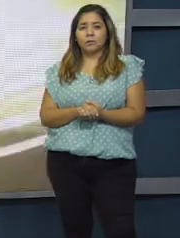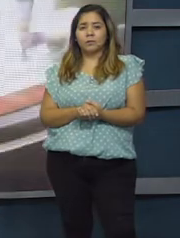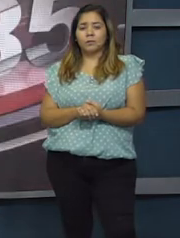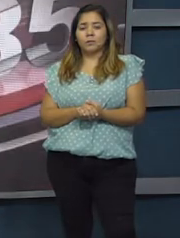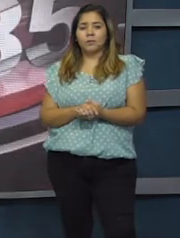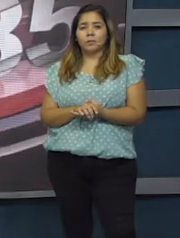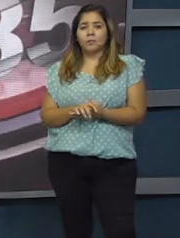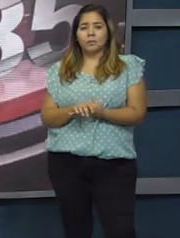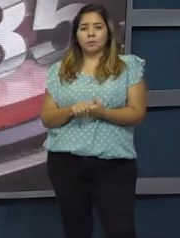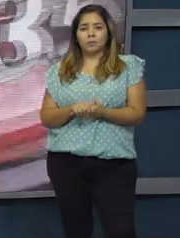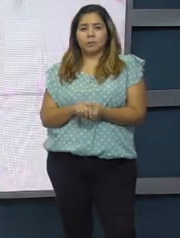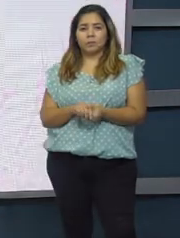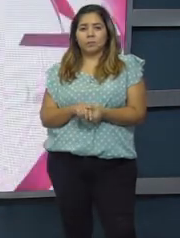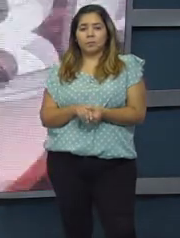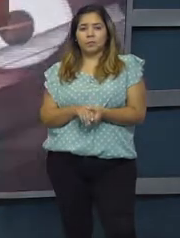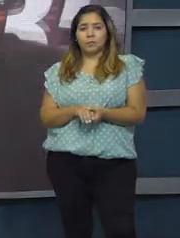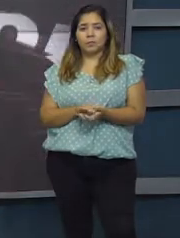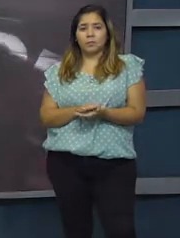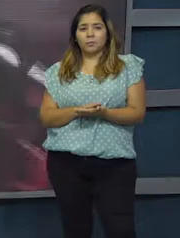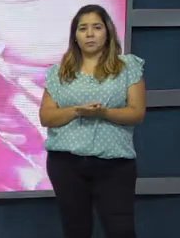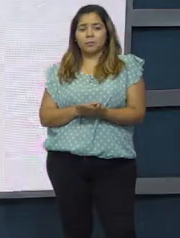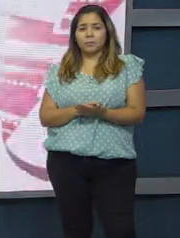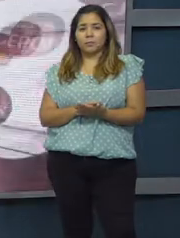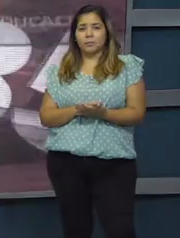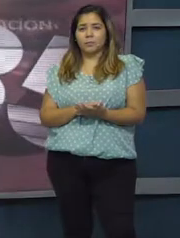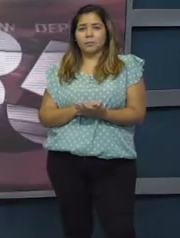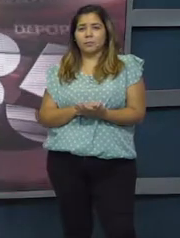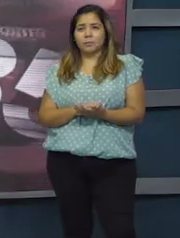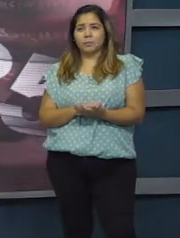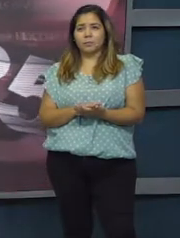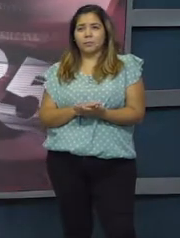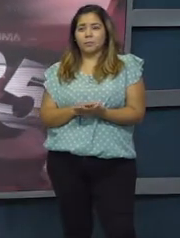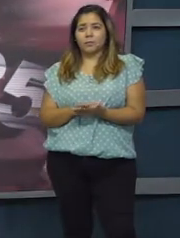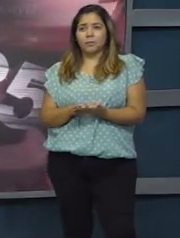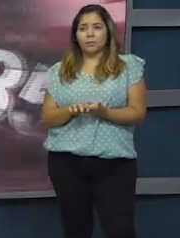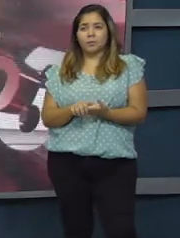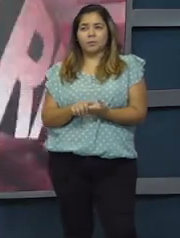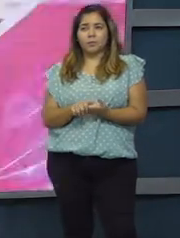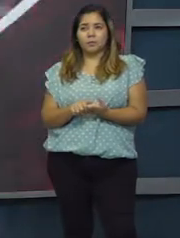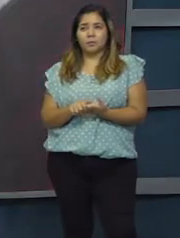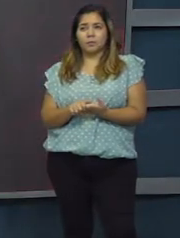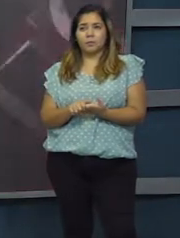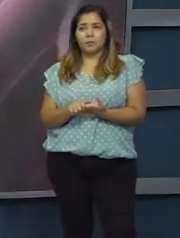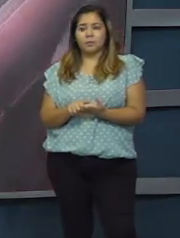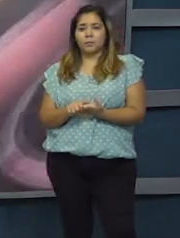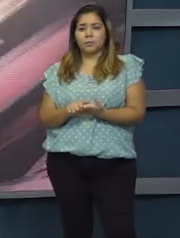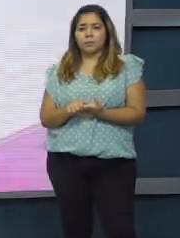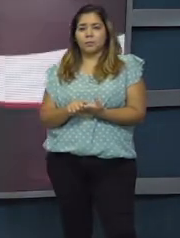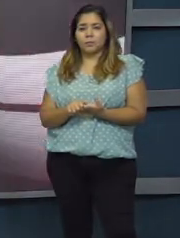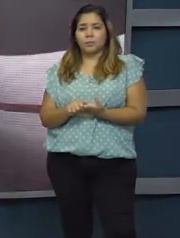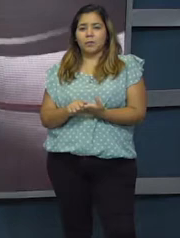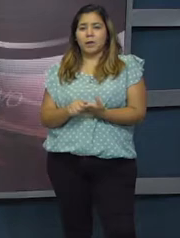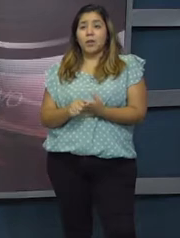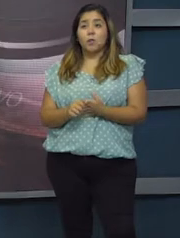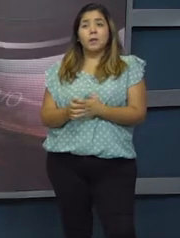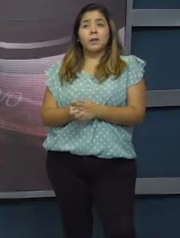a seguir invitándolos a que visiten nuestro departamento. Bien. Después de estos 4 días positivos, como usted